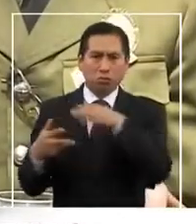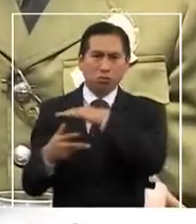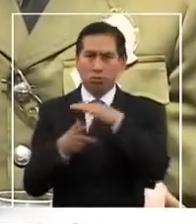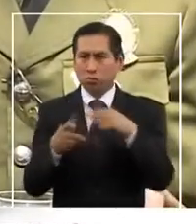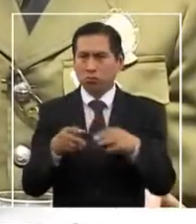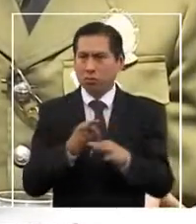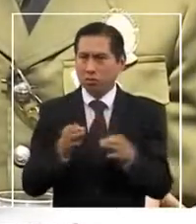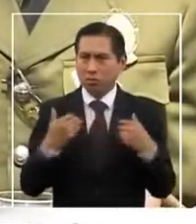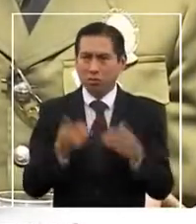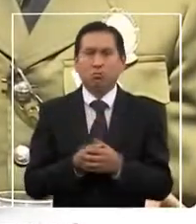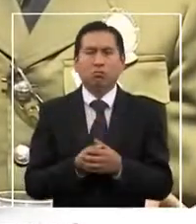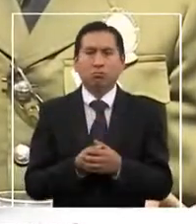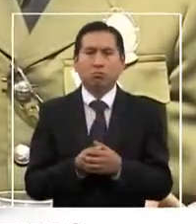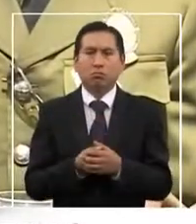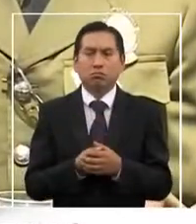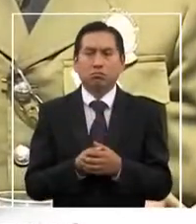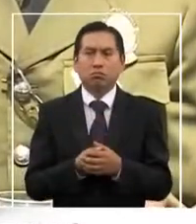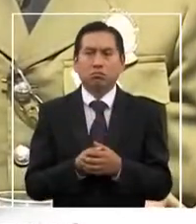que ya ninguno.